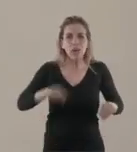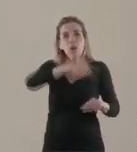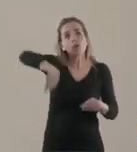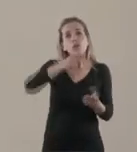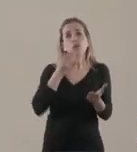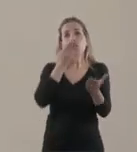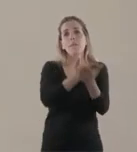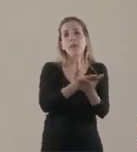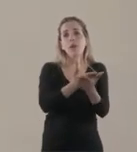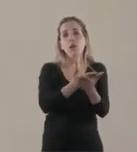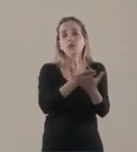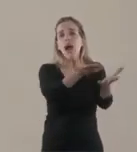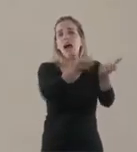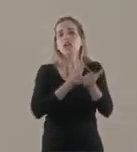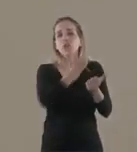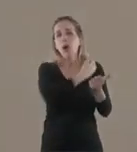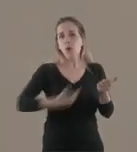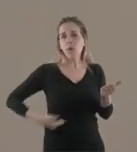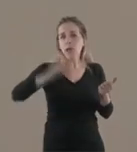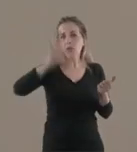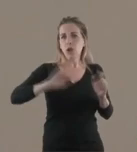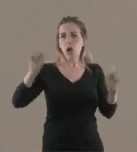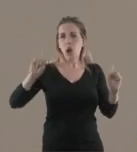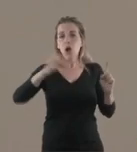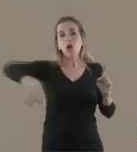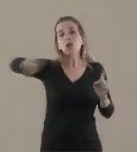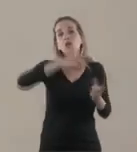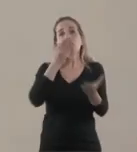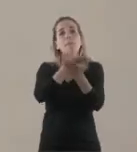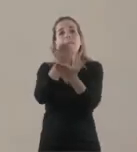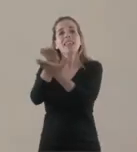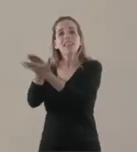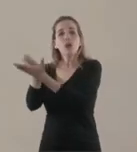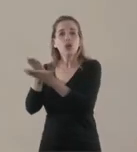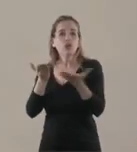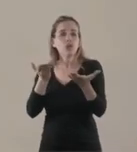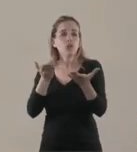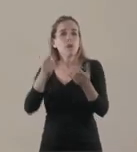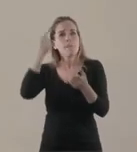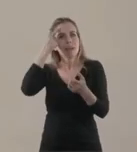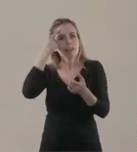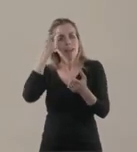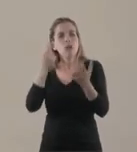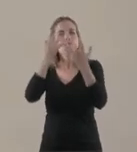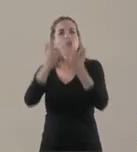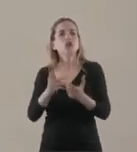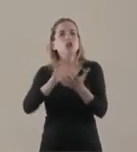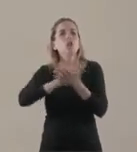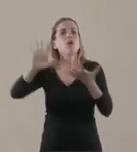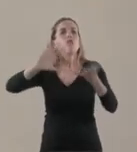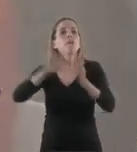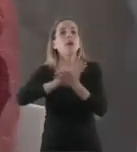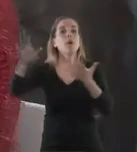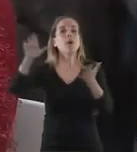presidente oa un gobierno estamos pidiendo el respaldo a un proyecto de país por eso